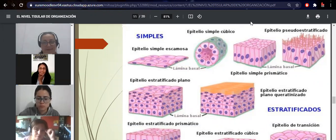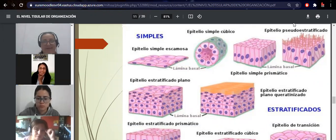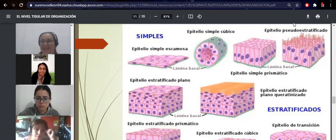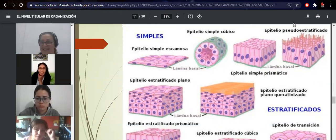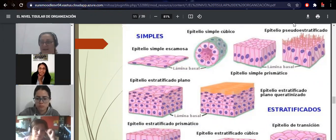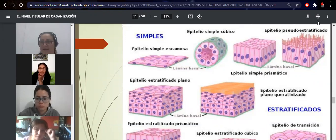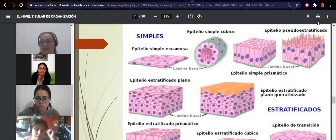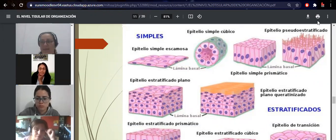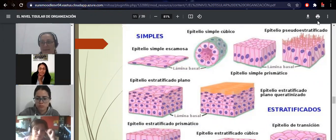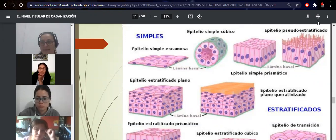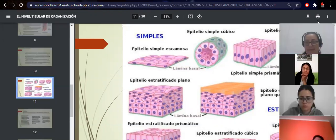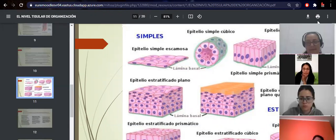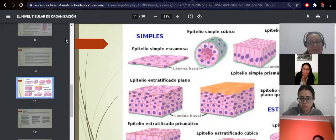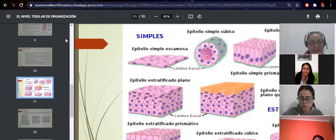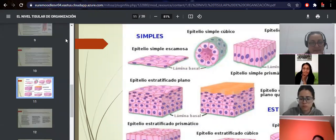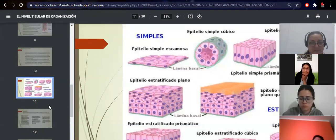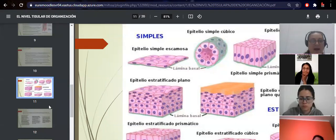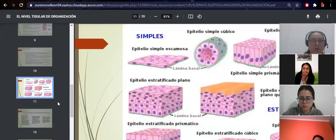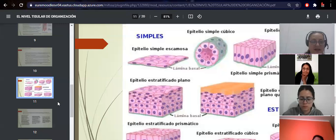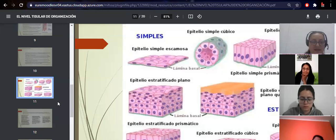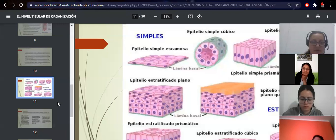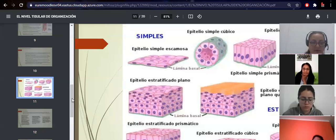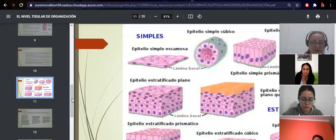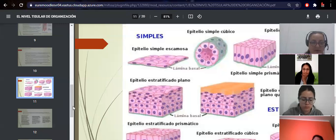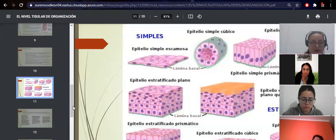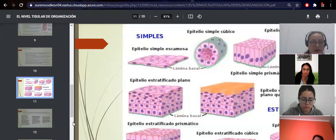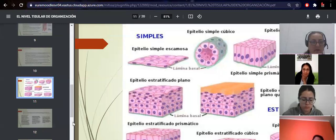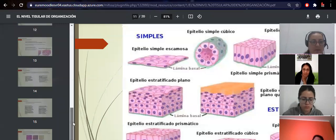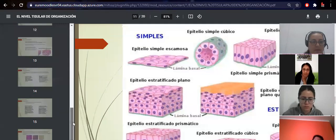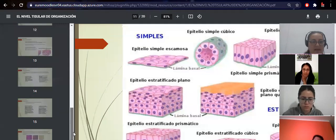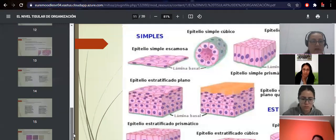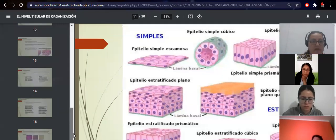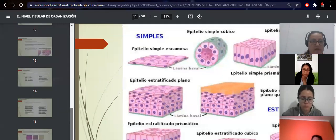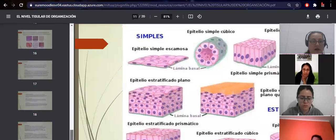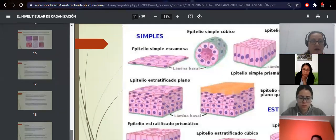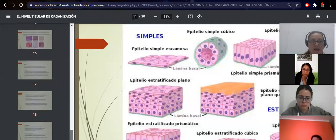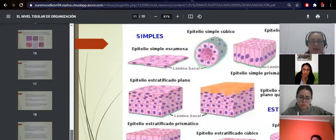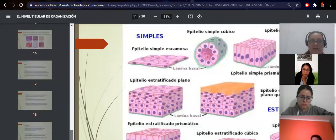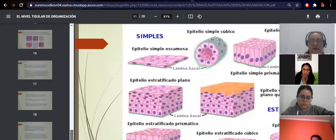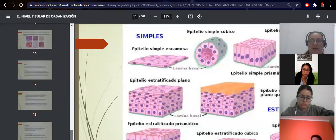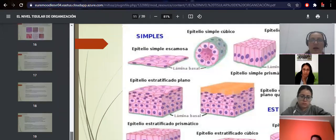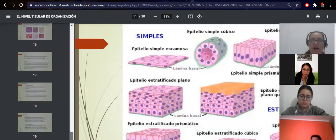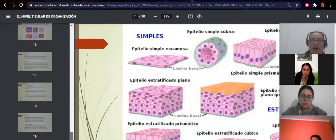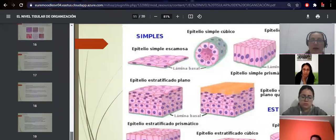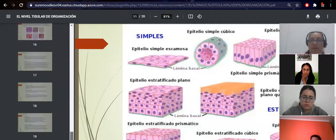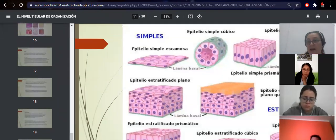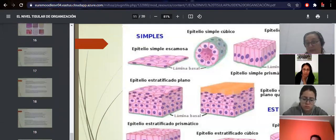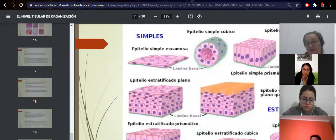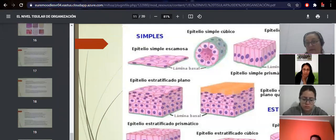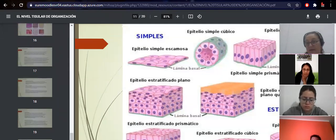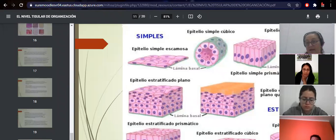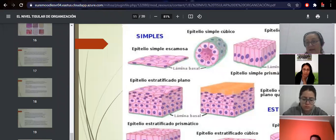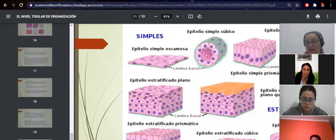Profe. Sí, dígame. Ah, buenísimo, perfecto. Pasamos entonces a lo que es